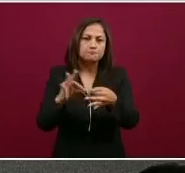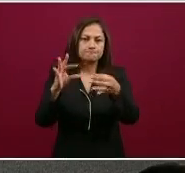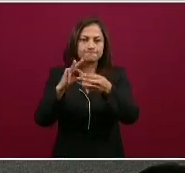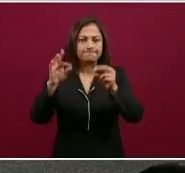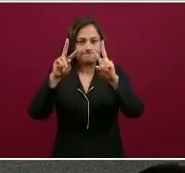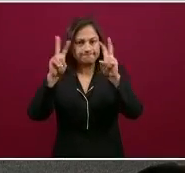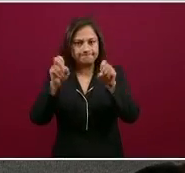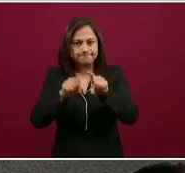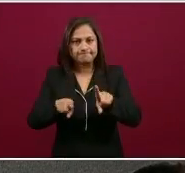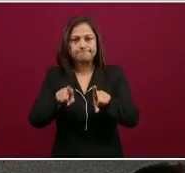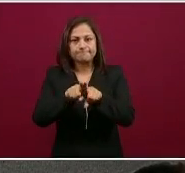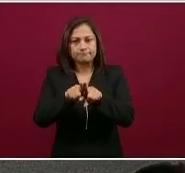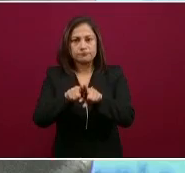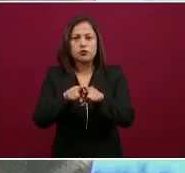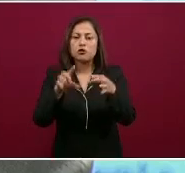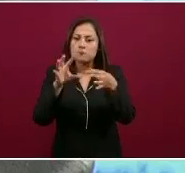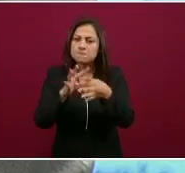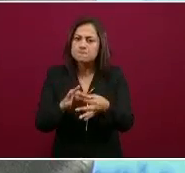estar informando